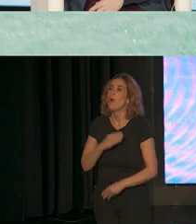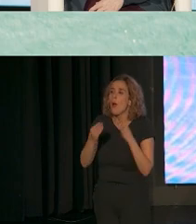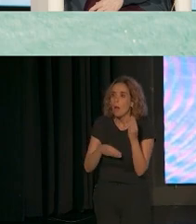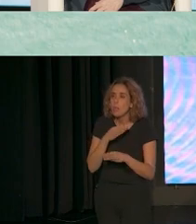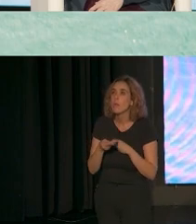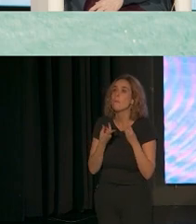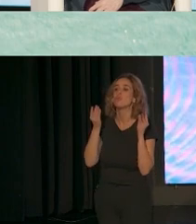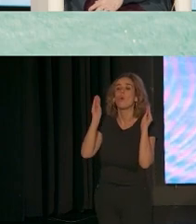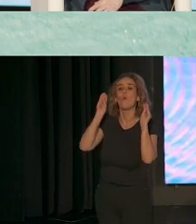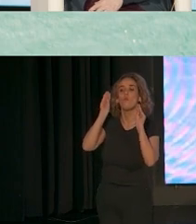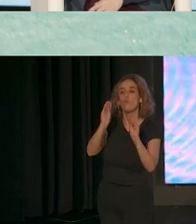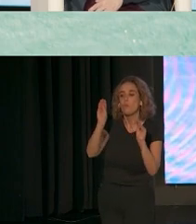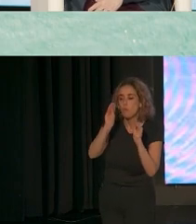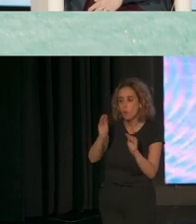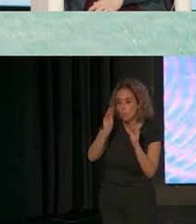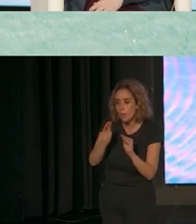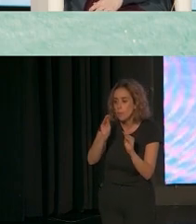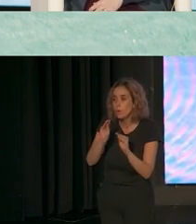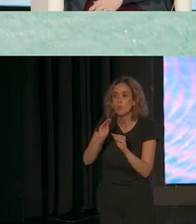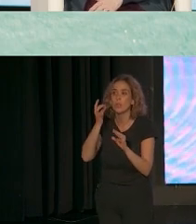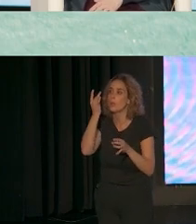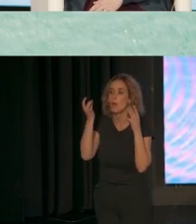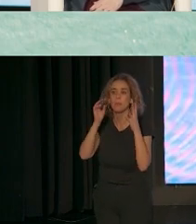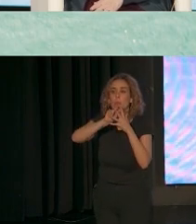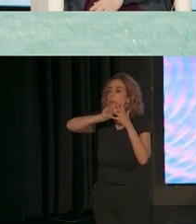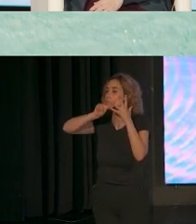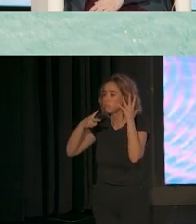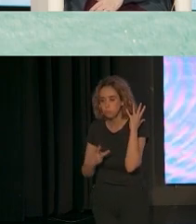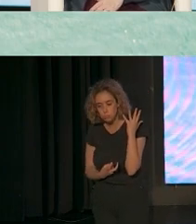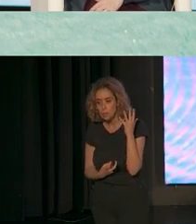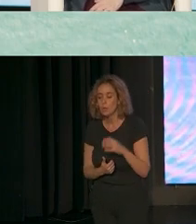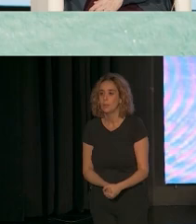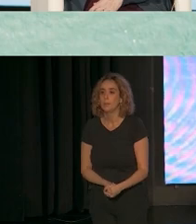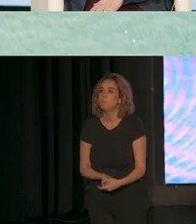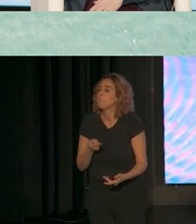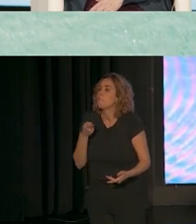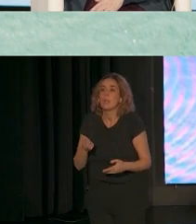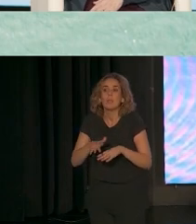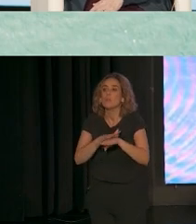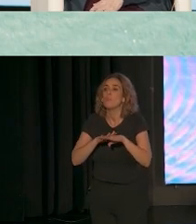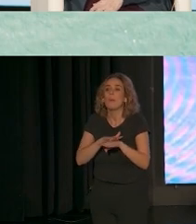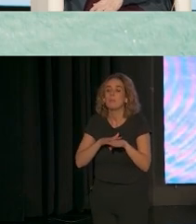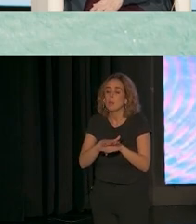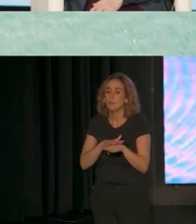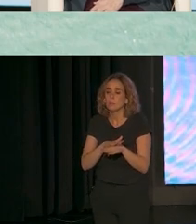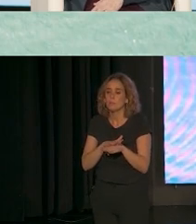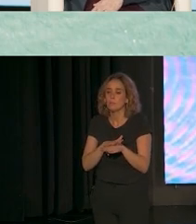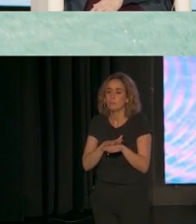formación y muchas otras actividades. Eso es básicamente la base